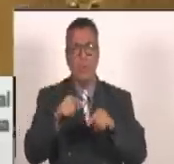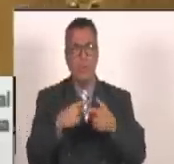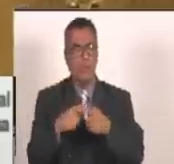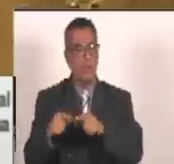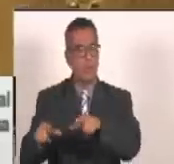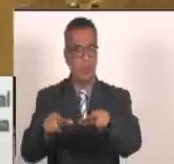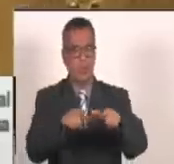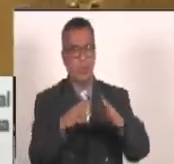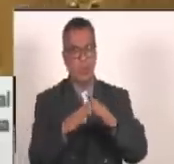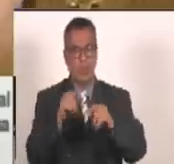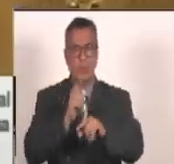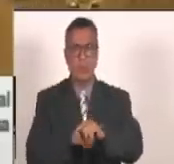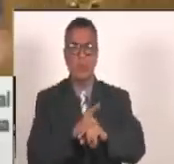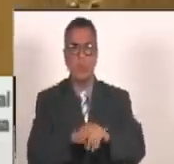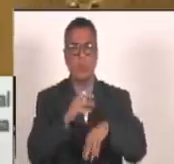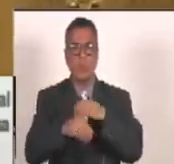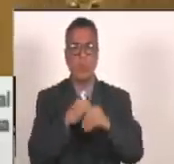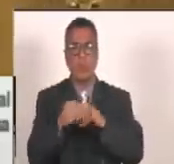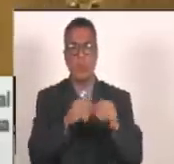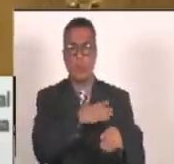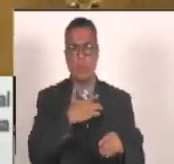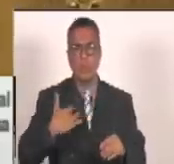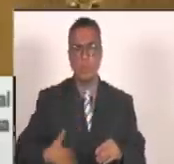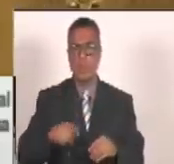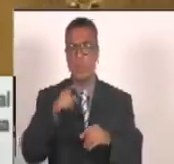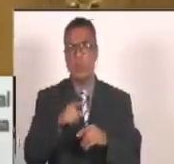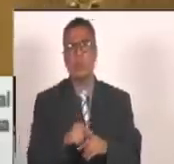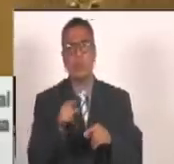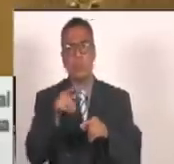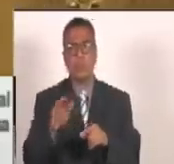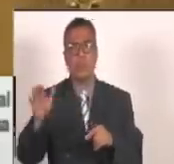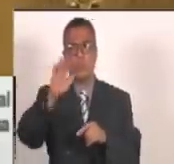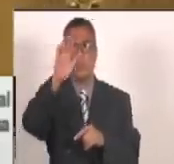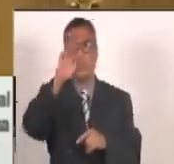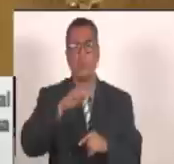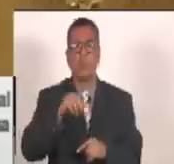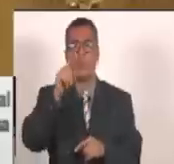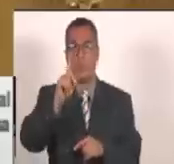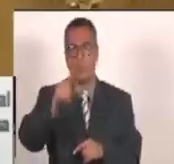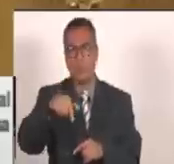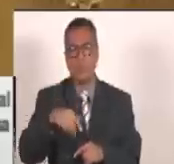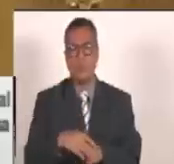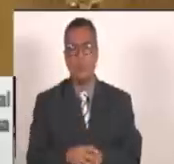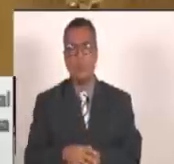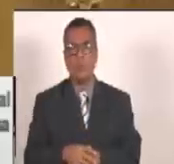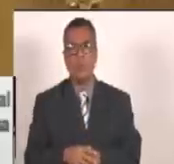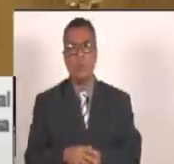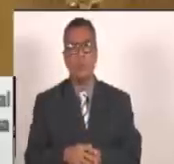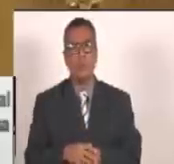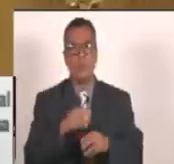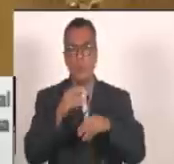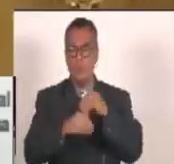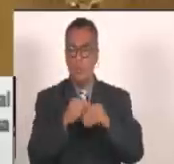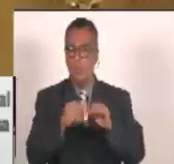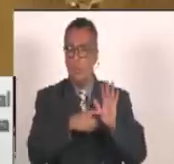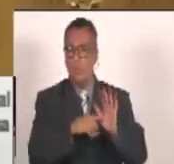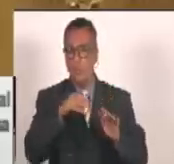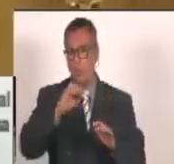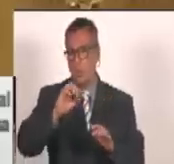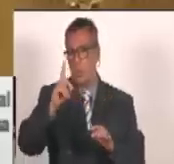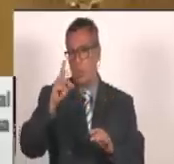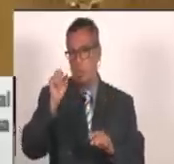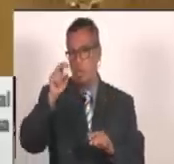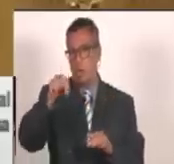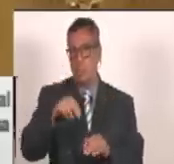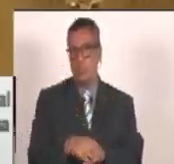todo lugar y en todo momento y que se manifiesta en China a través de esa montaña. Ahí también hermanó la provincia de